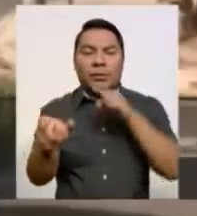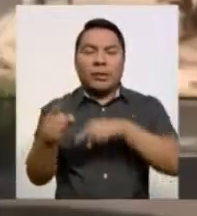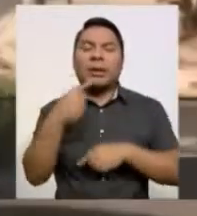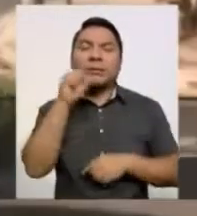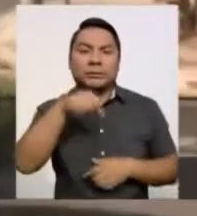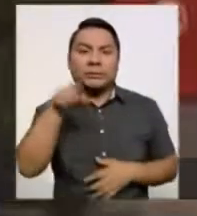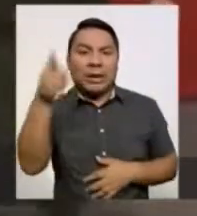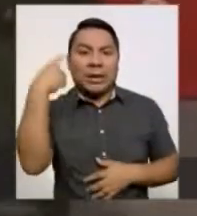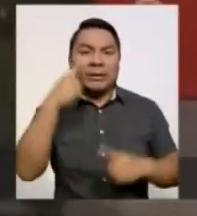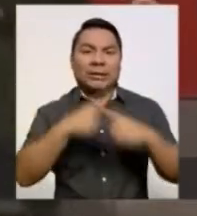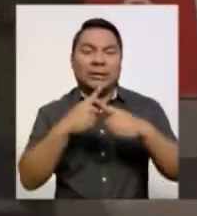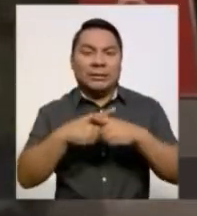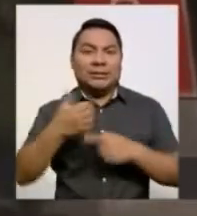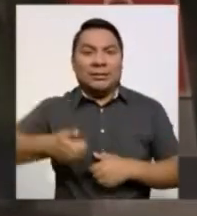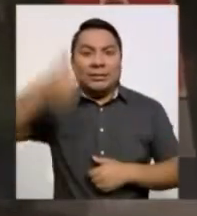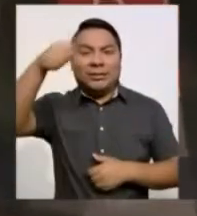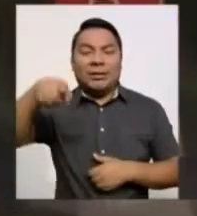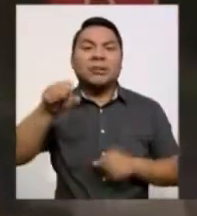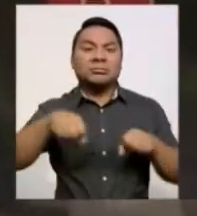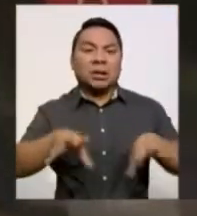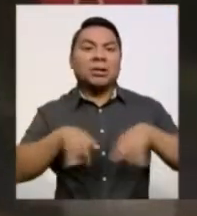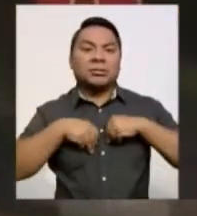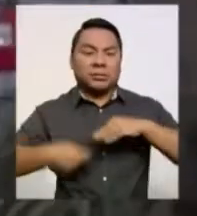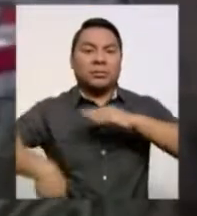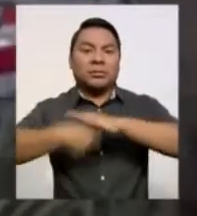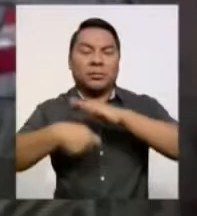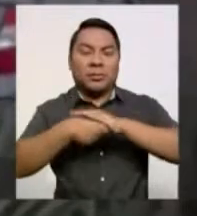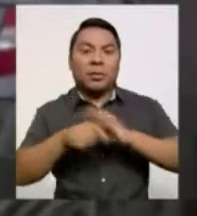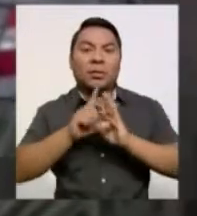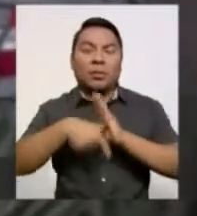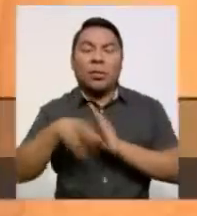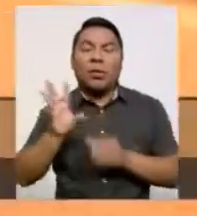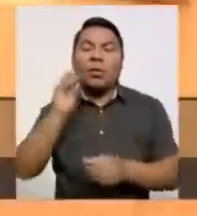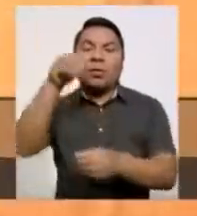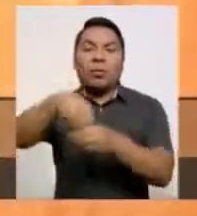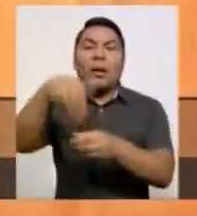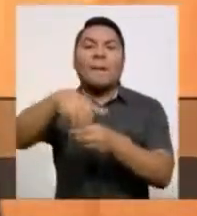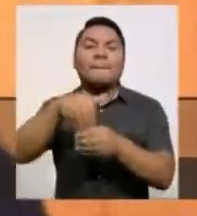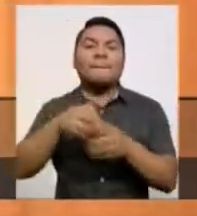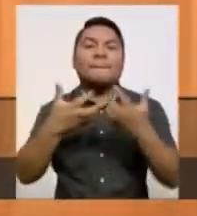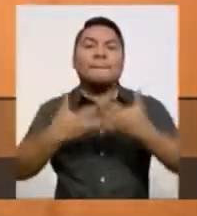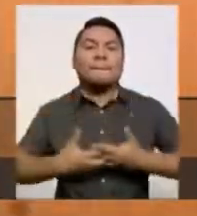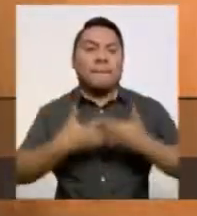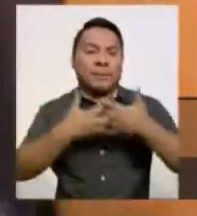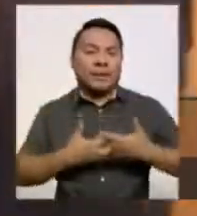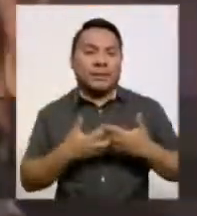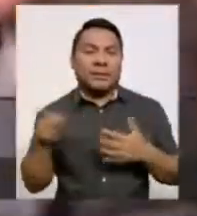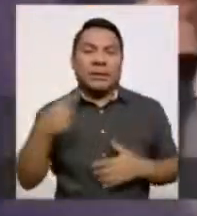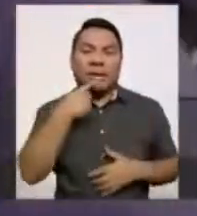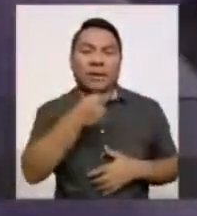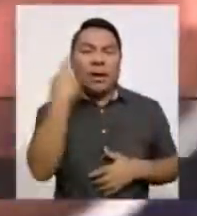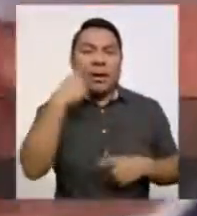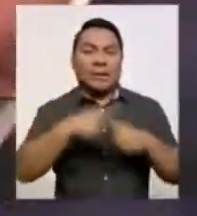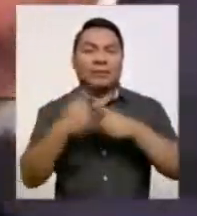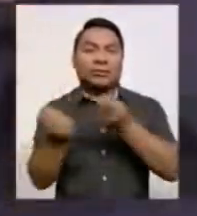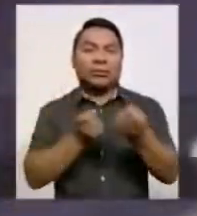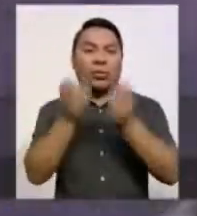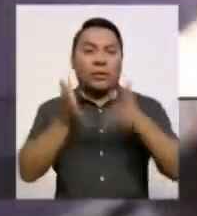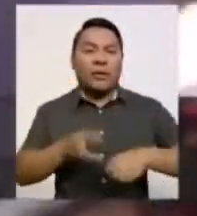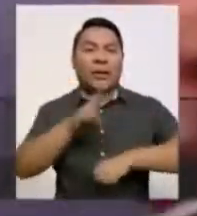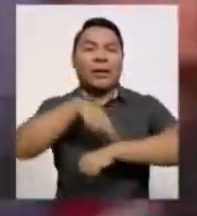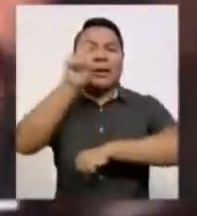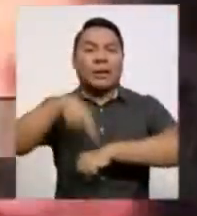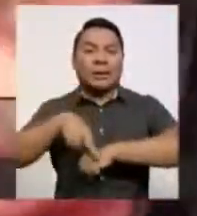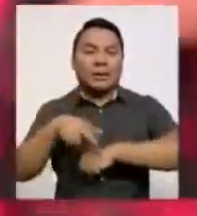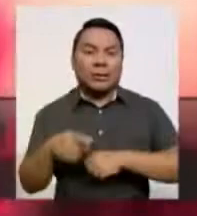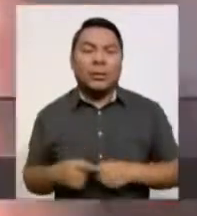ex ejecutivo habría recibido dinero para luego depositarlo en una empresa offshore por indicación del ex gobernador regional.